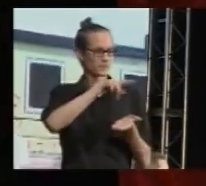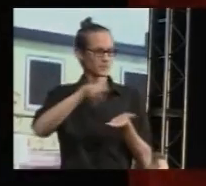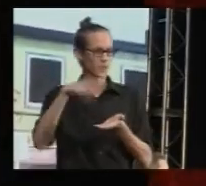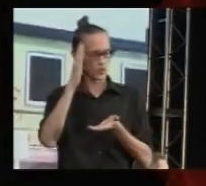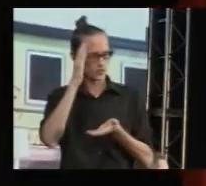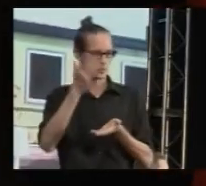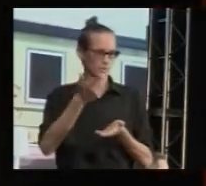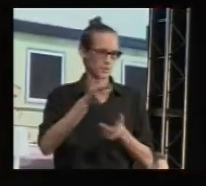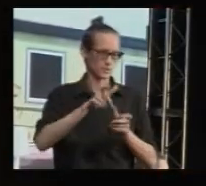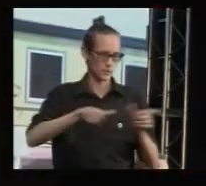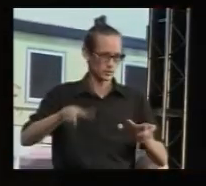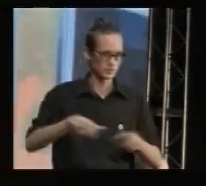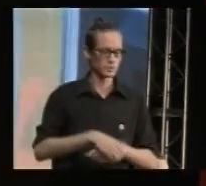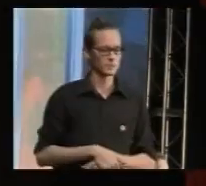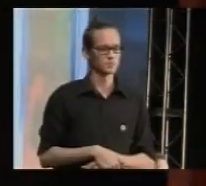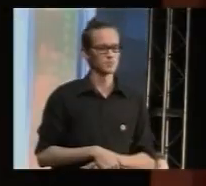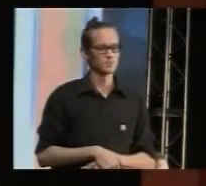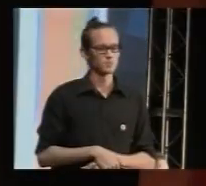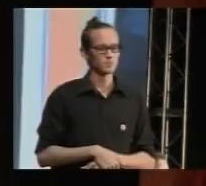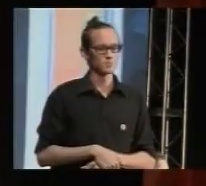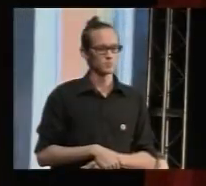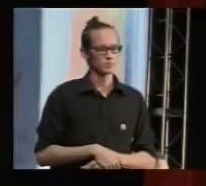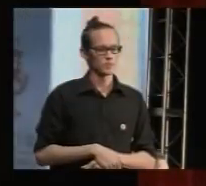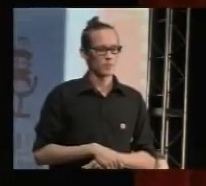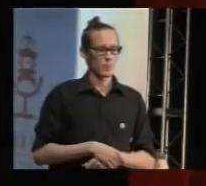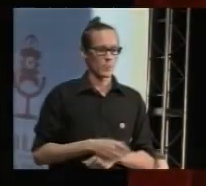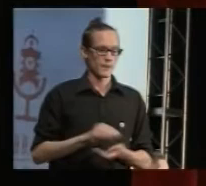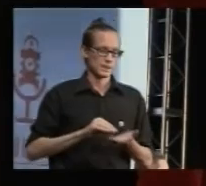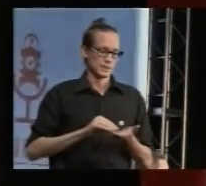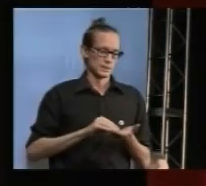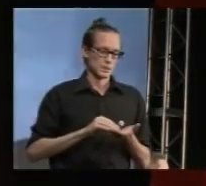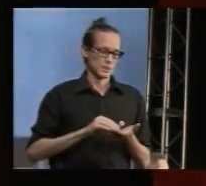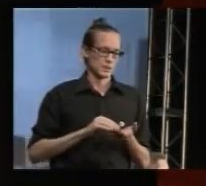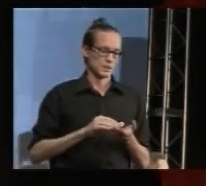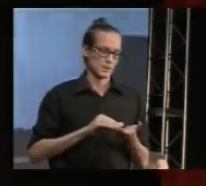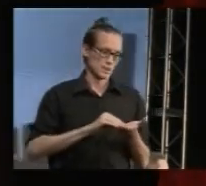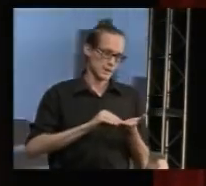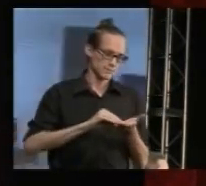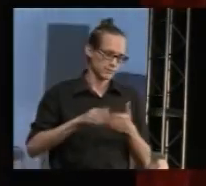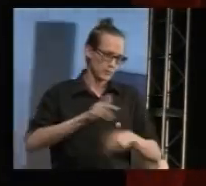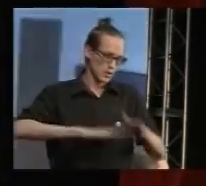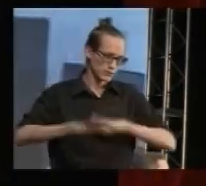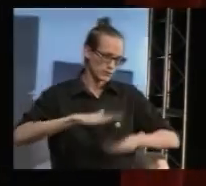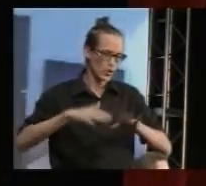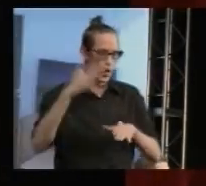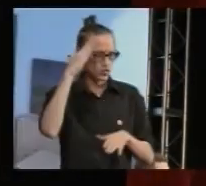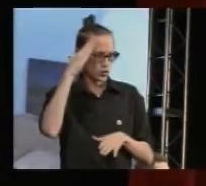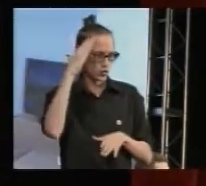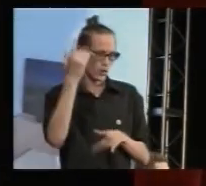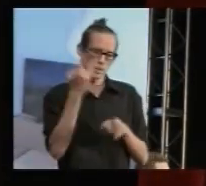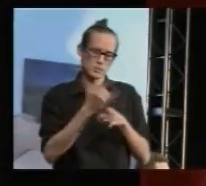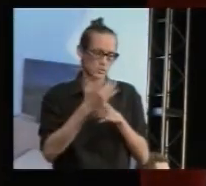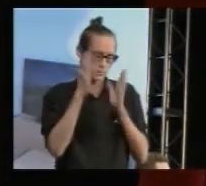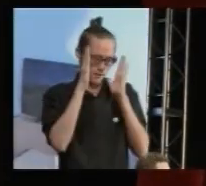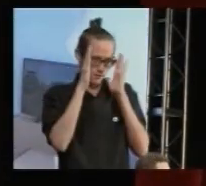municipal. A nadie escapa que la gestión cultural es una obsesión en esta y en todas las gestiones municipales que nos